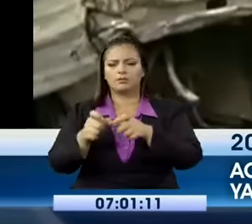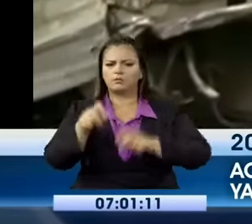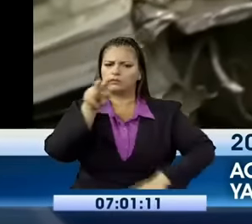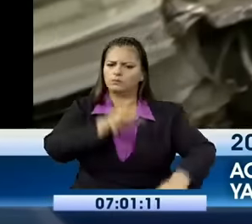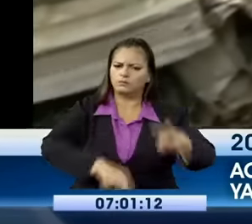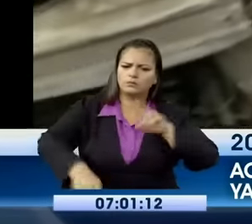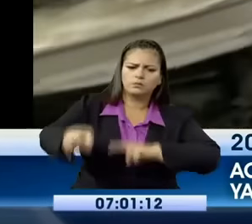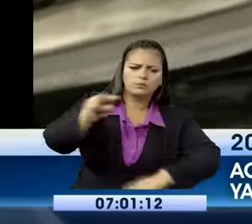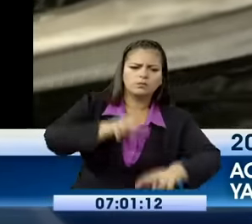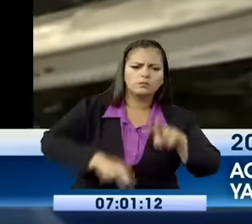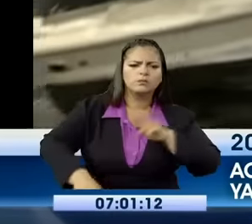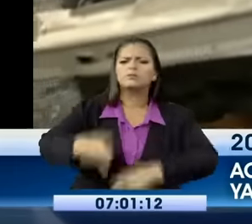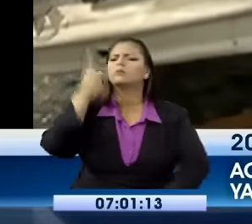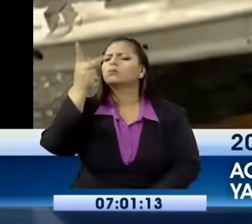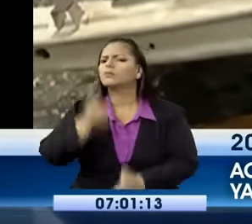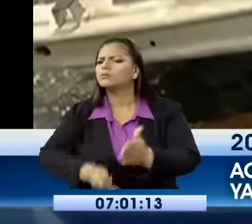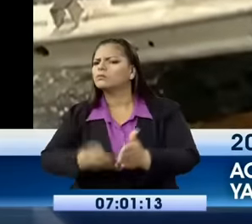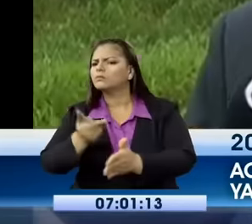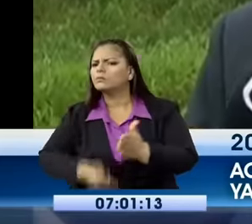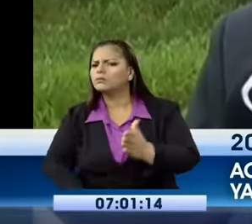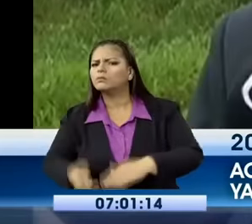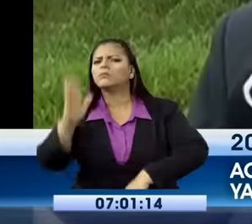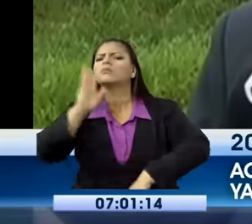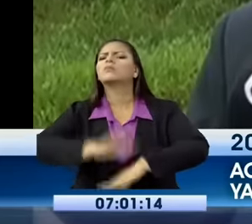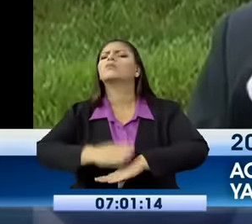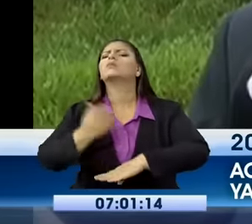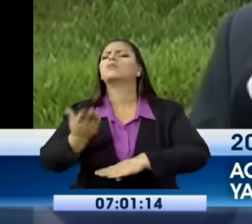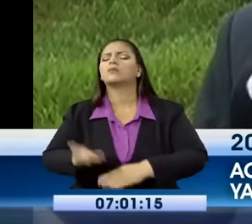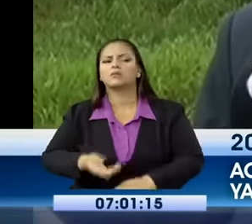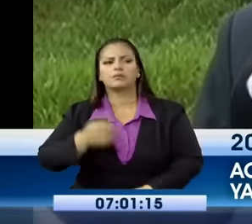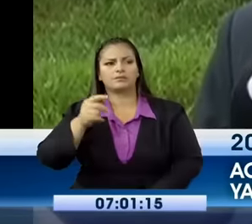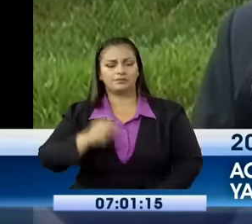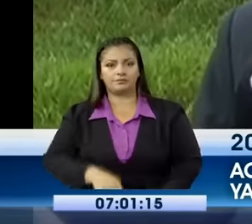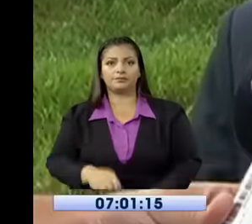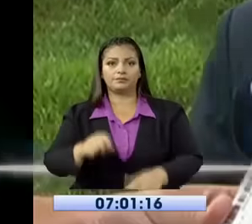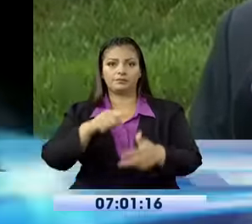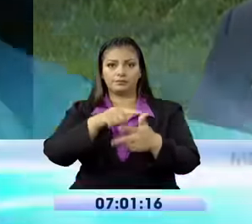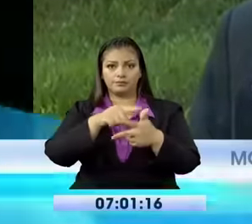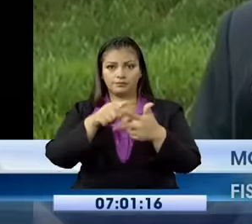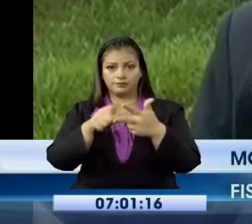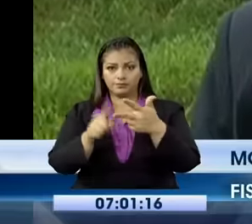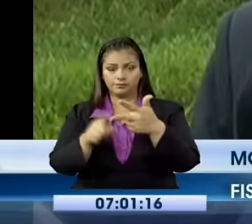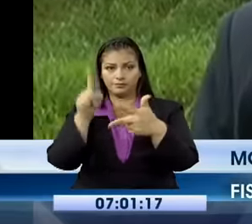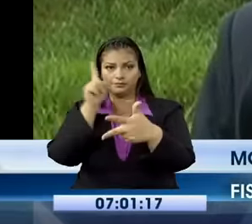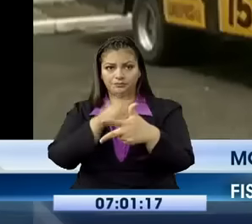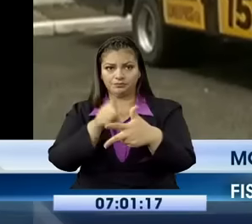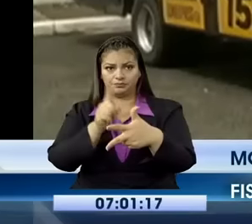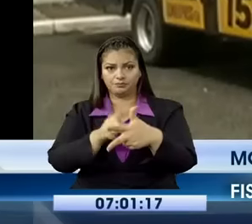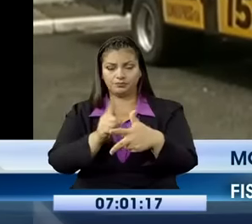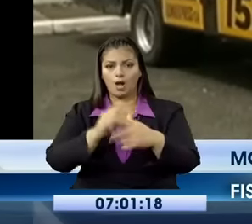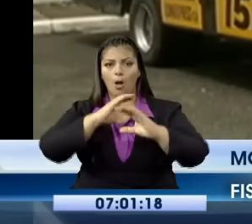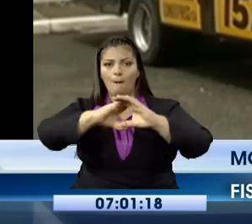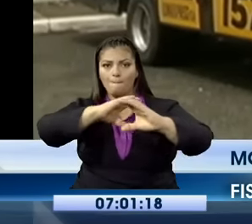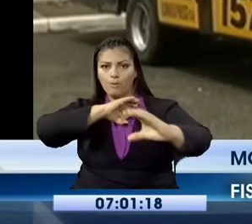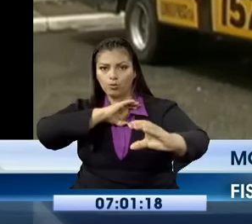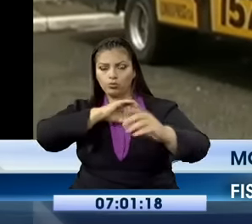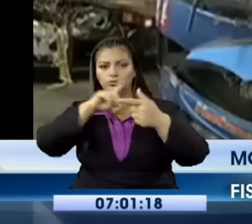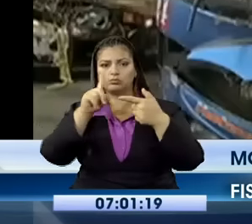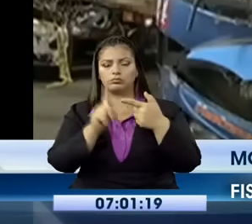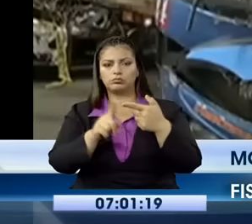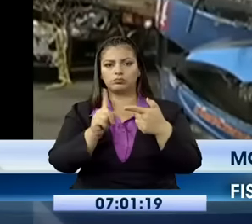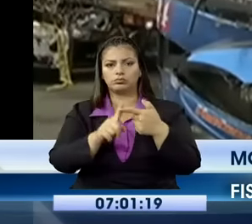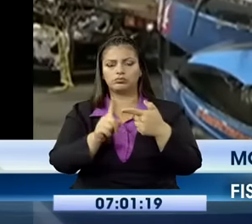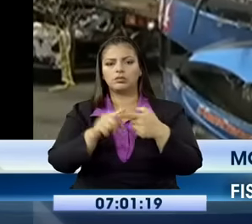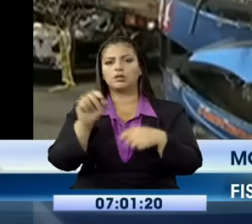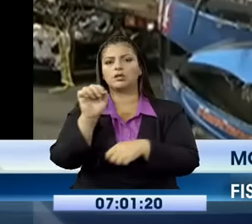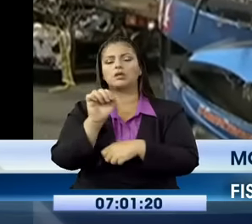establecer las causas del mismo d están involucrados tres vehículos un carro de transporte de personal un